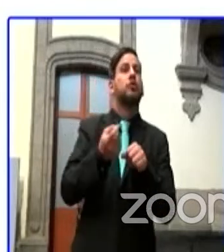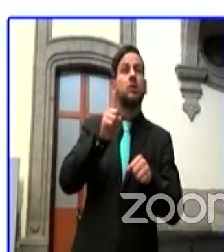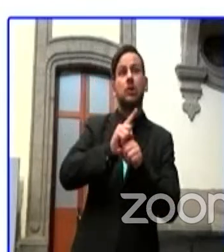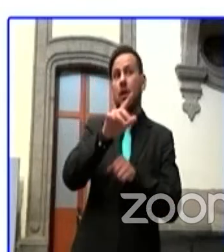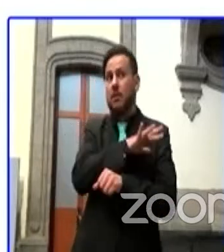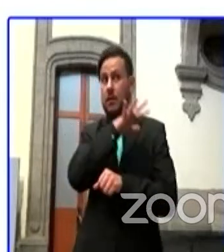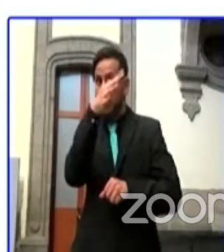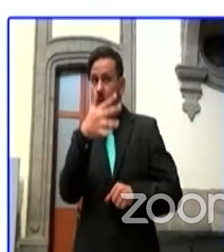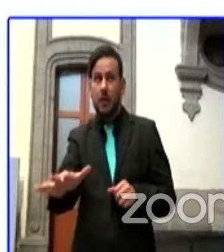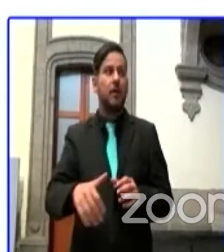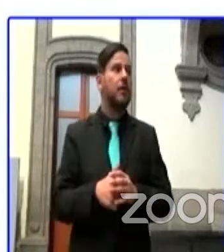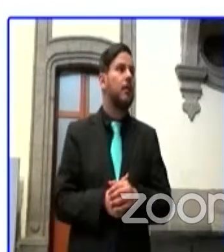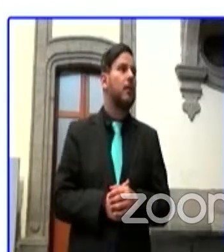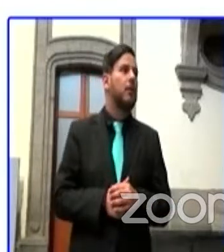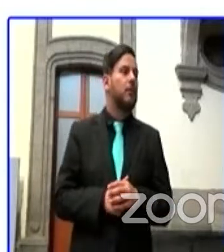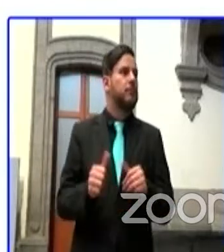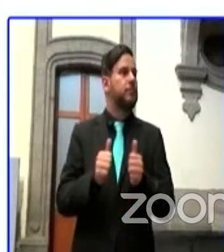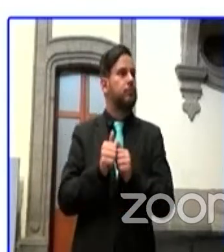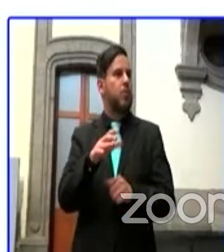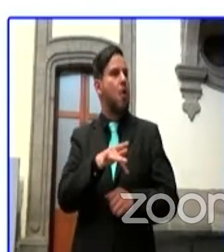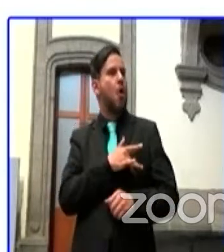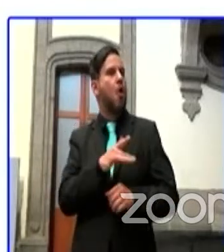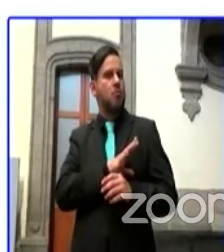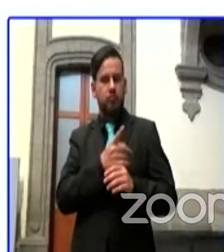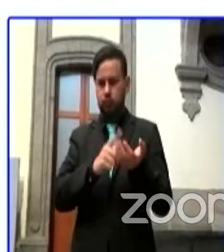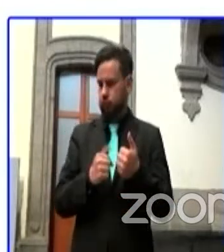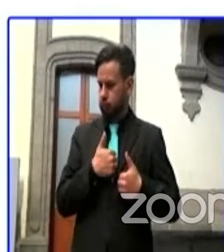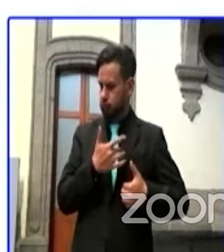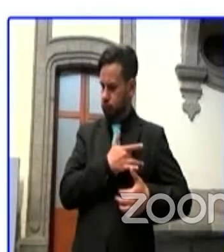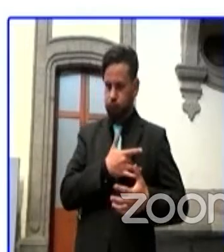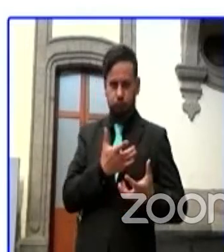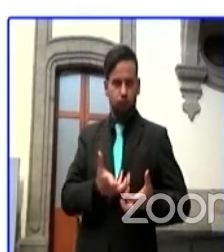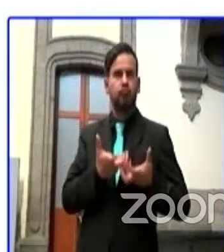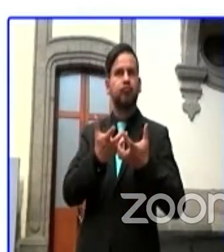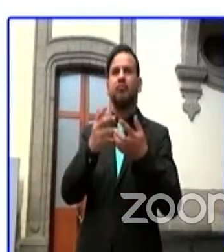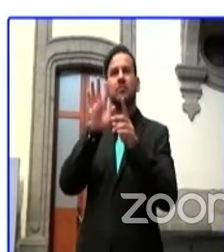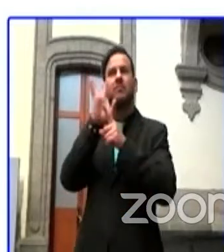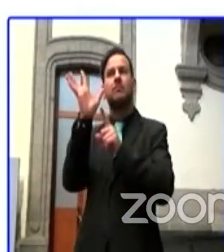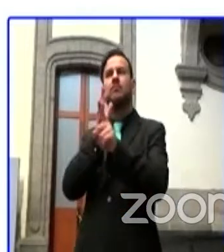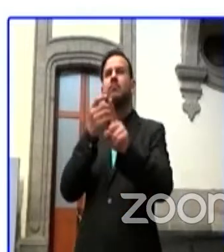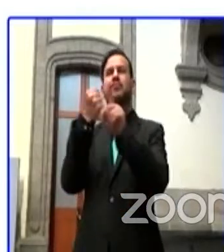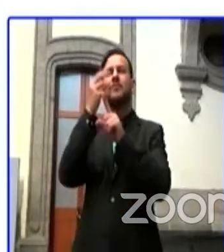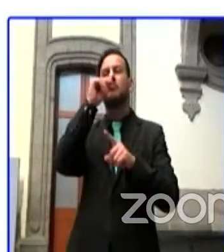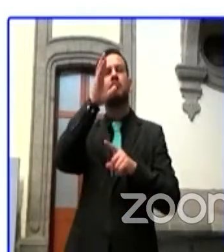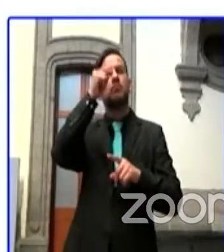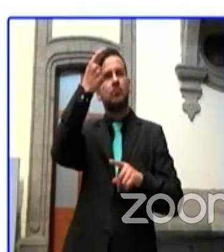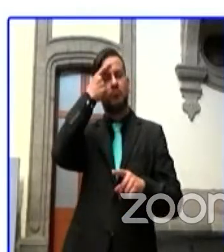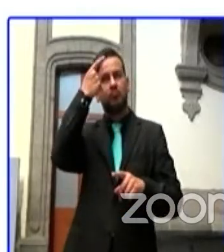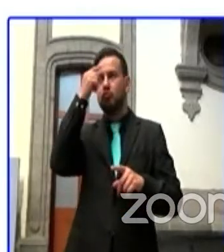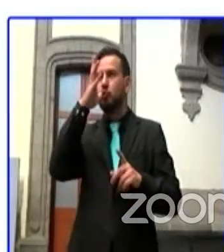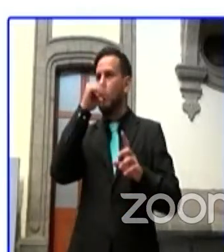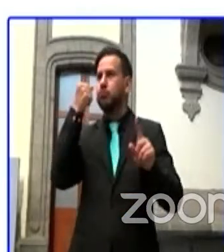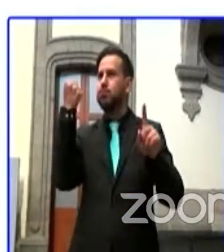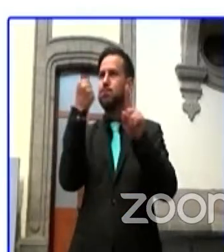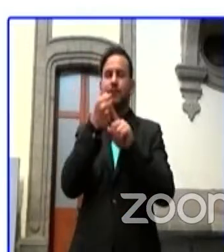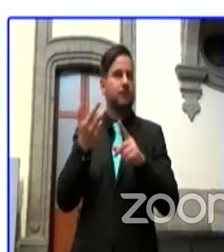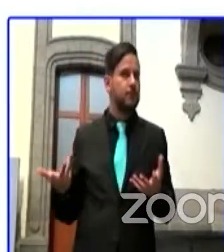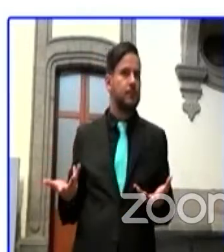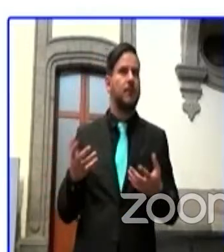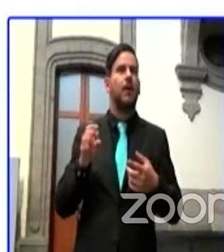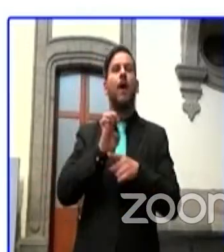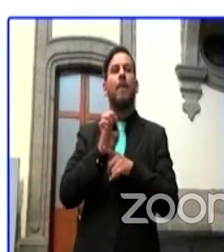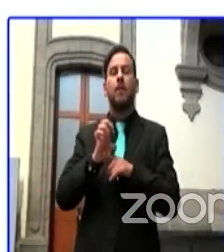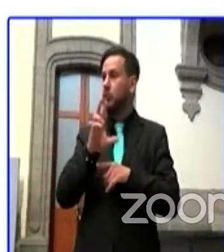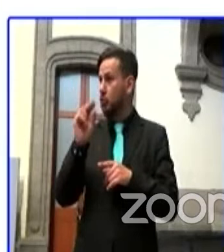general, por el corazón, no le llegamos a la mente. Y si no le llegamos a la